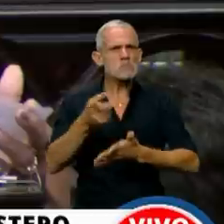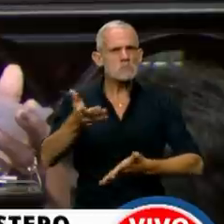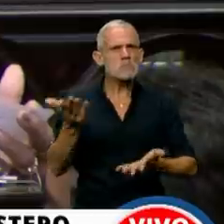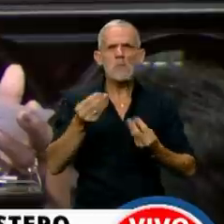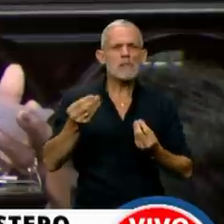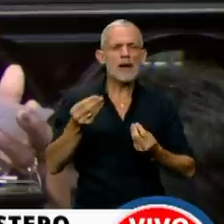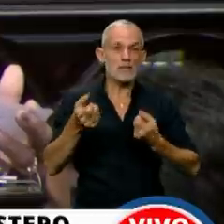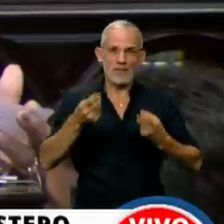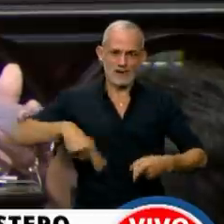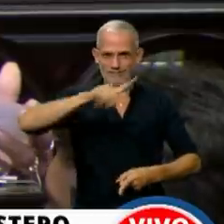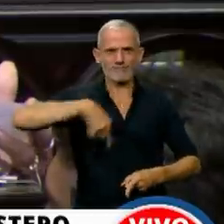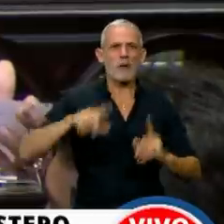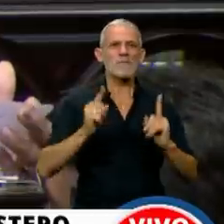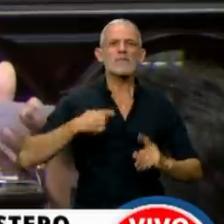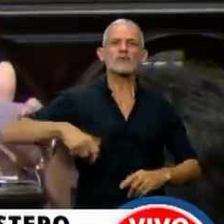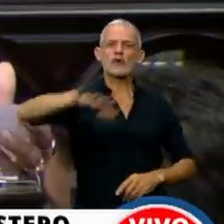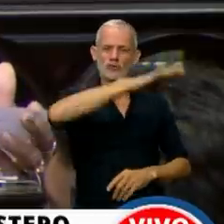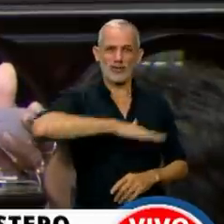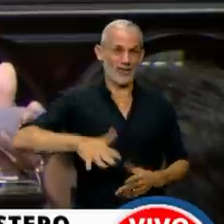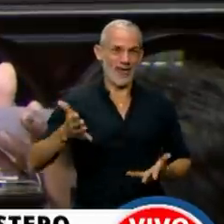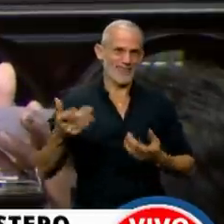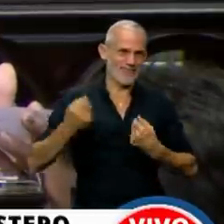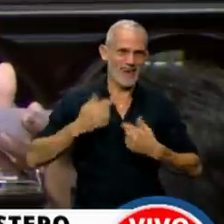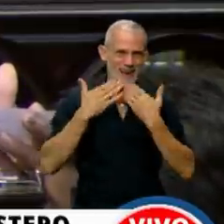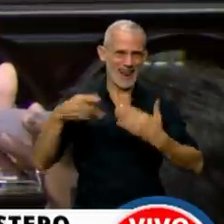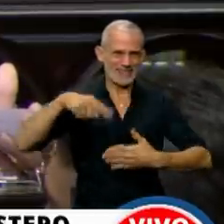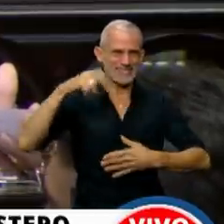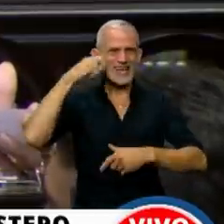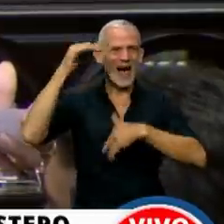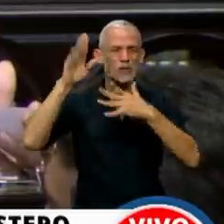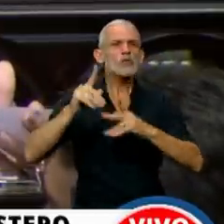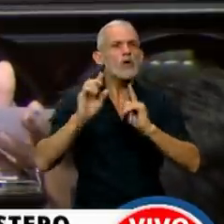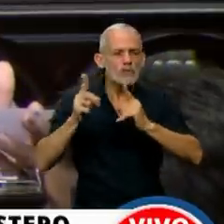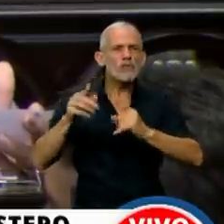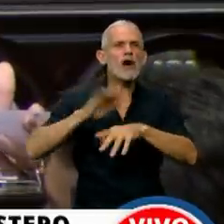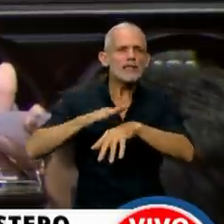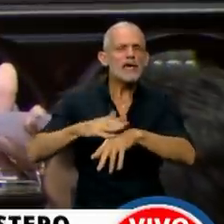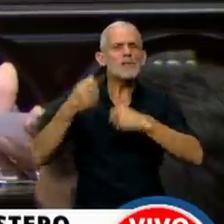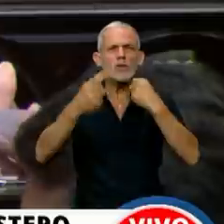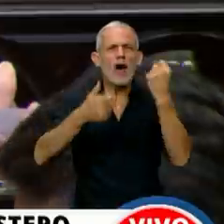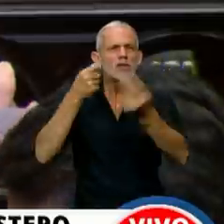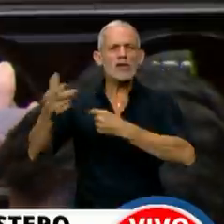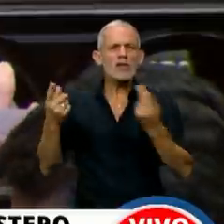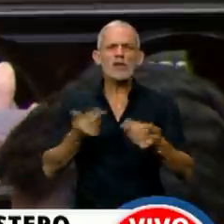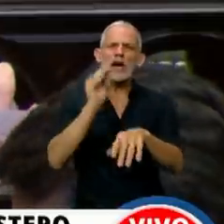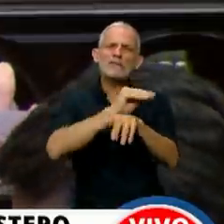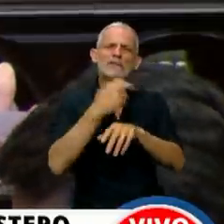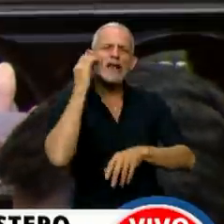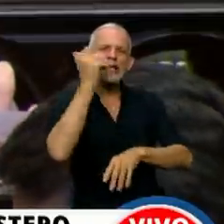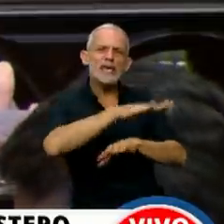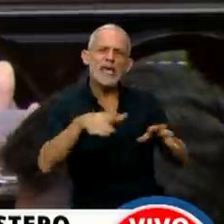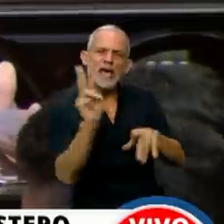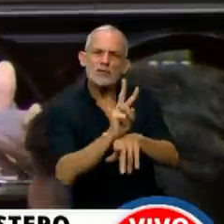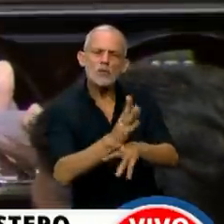hacer lo que hoy somos una sociedad y que siguen dando su tiempo creando sus nietos